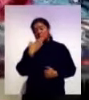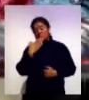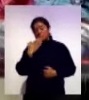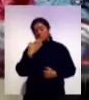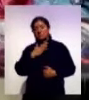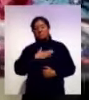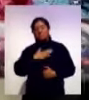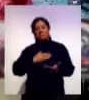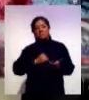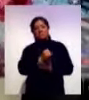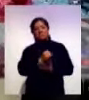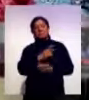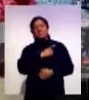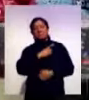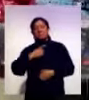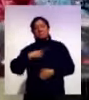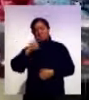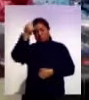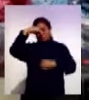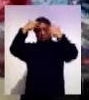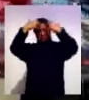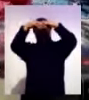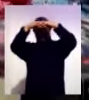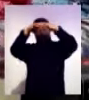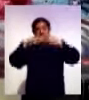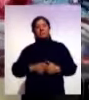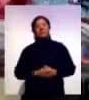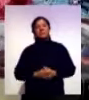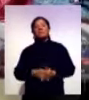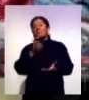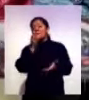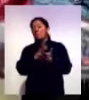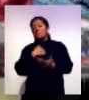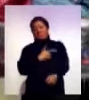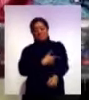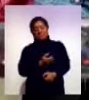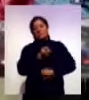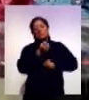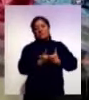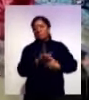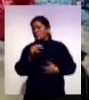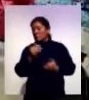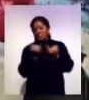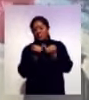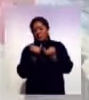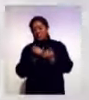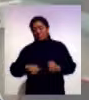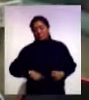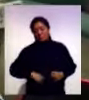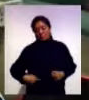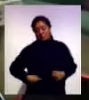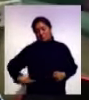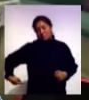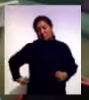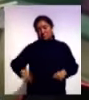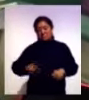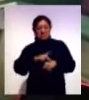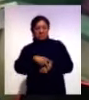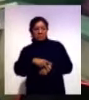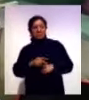tomando. Creo que debemos de concientizarnos, no solo por la donación de sangre, sino también para la donación de órganos. Que se animen, de